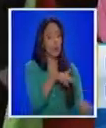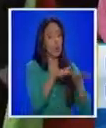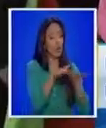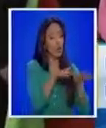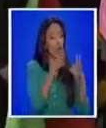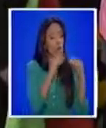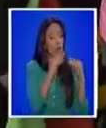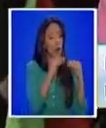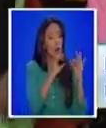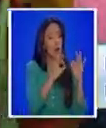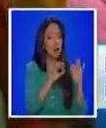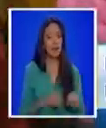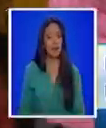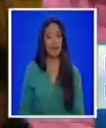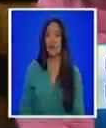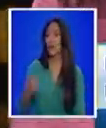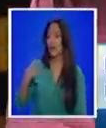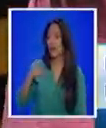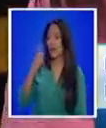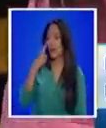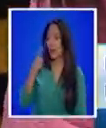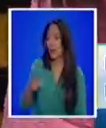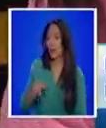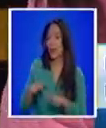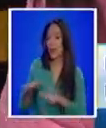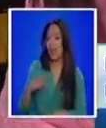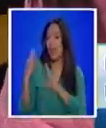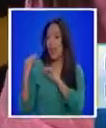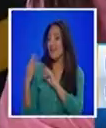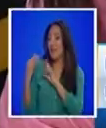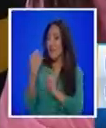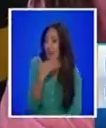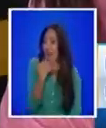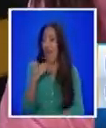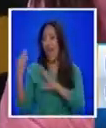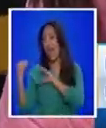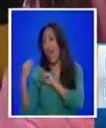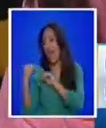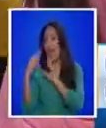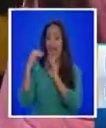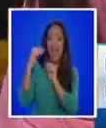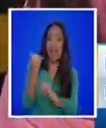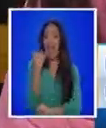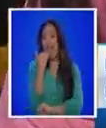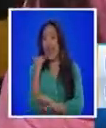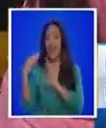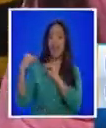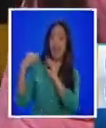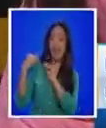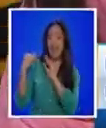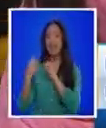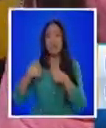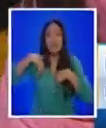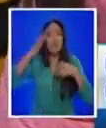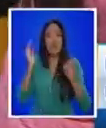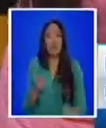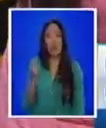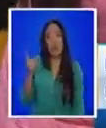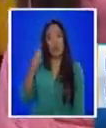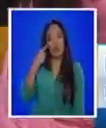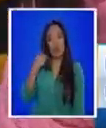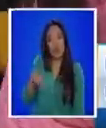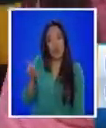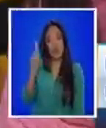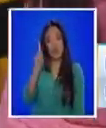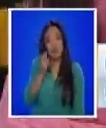dicen. Será, yo los veo a ellos coordinadamente, vienen hablando como el gran cacao, riéndose como que sin nada. Y para mí que ustedes tienen